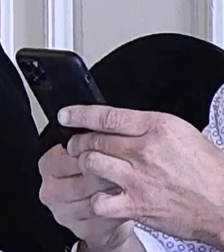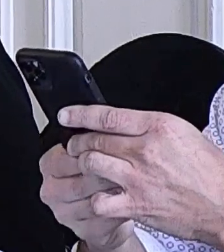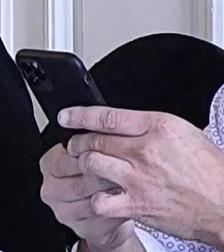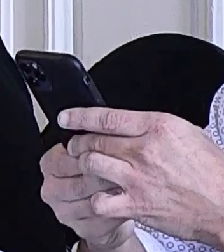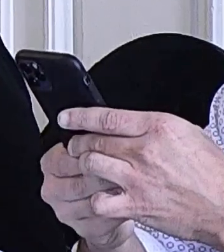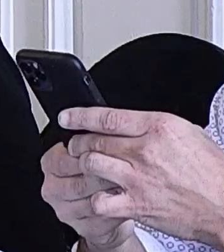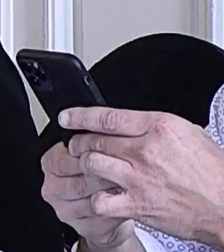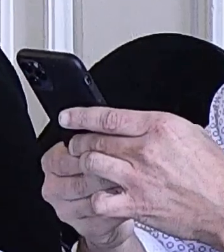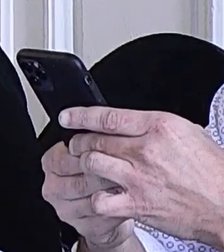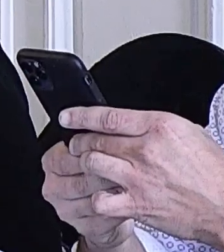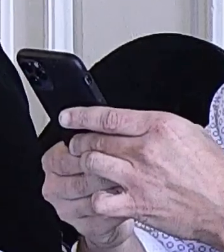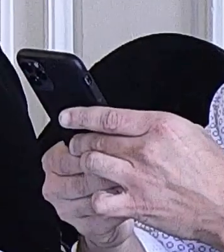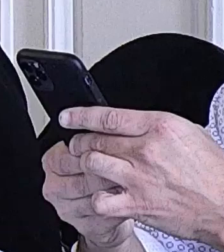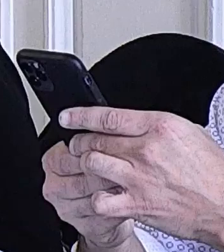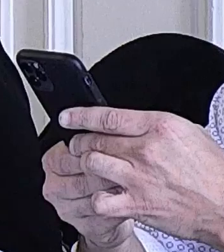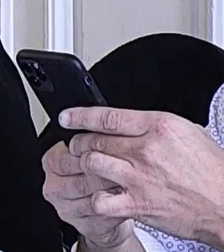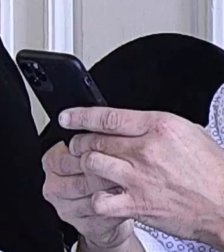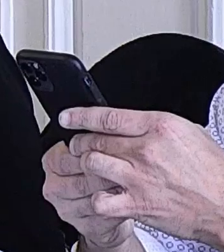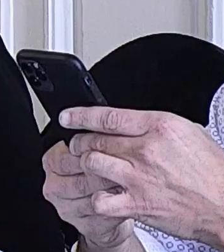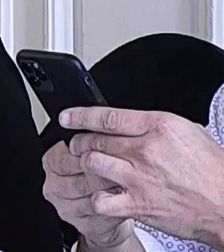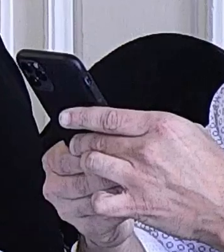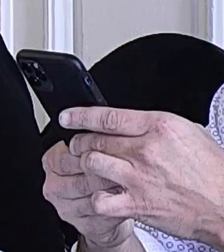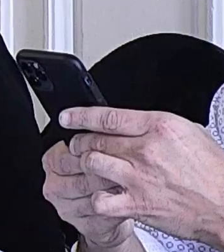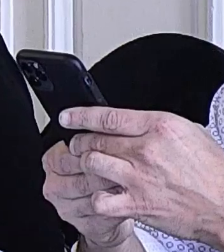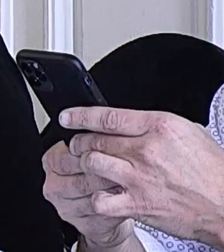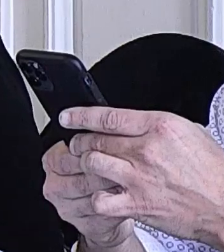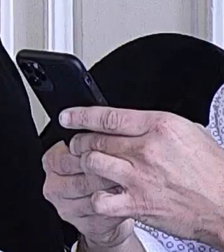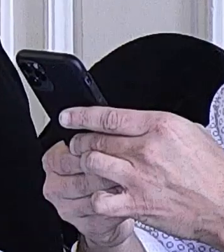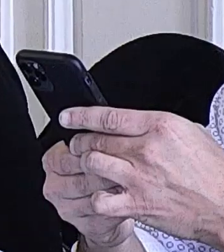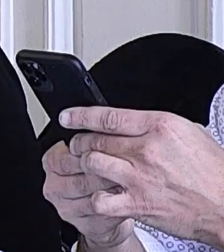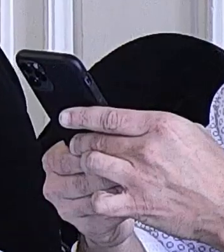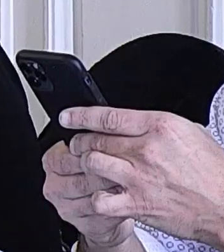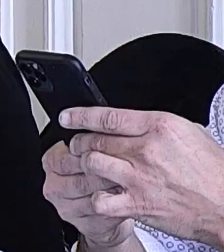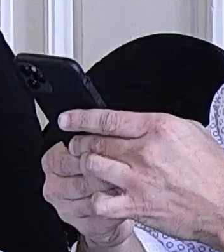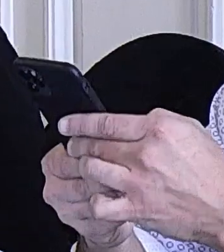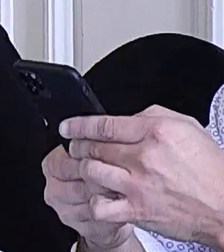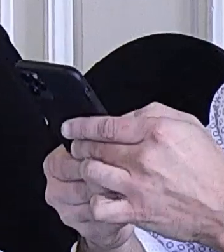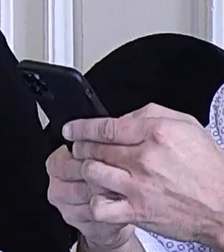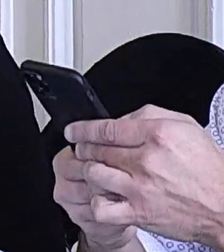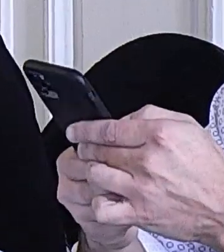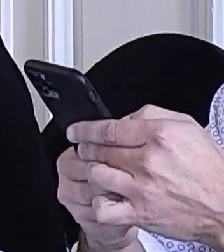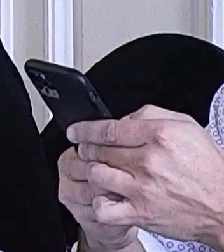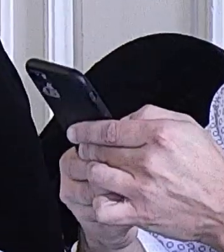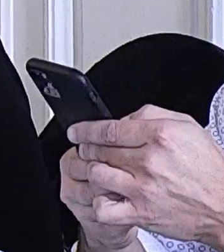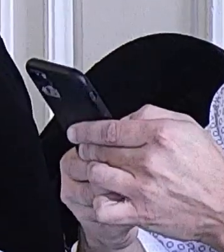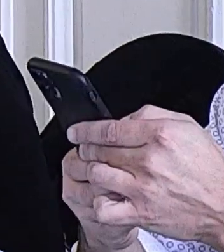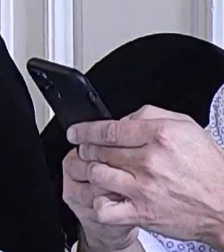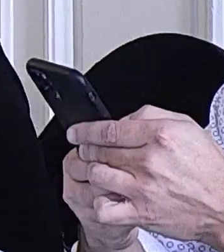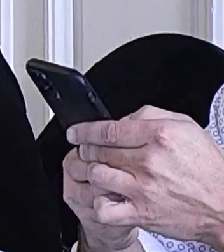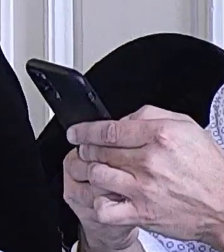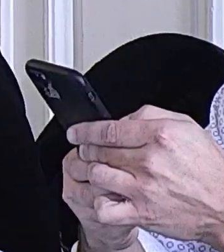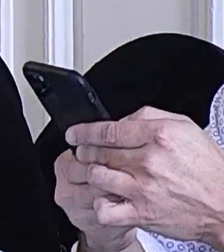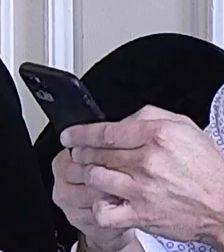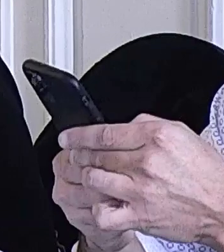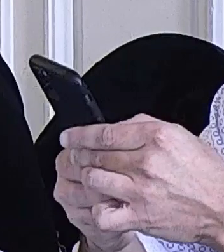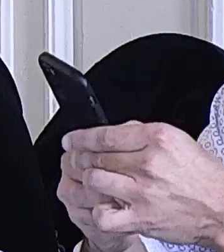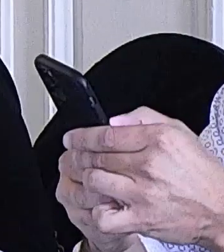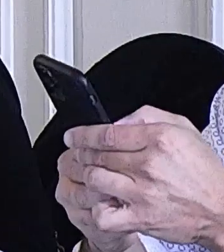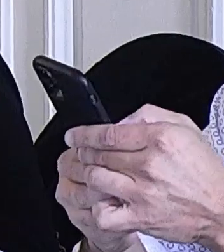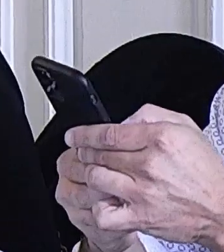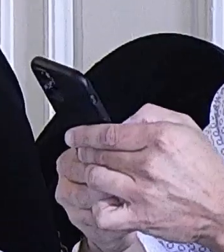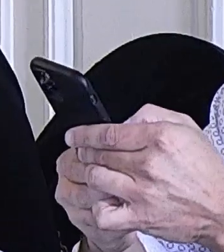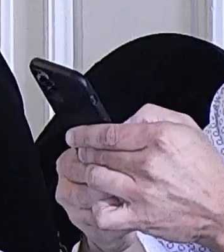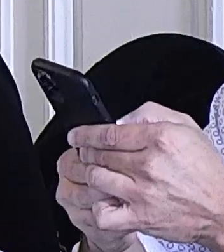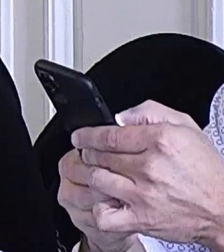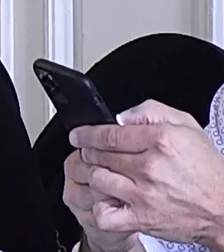podamos convivir y aportar los diferentes. Quiero detenerme en el derecho a la